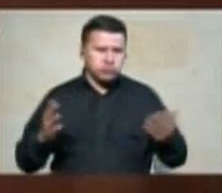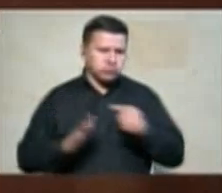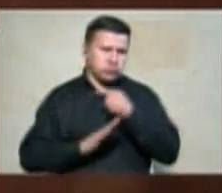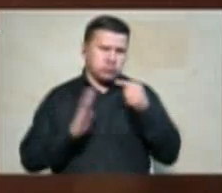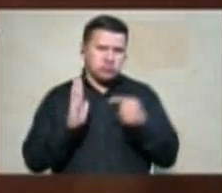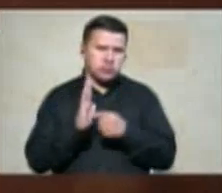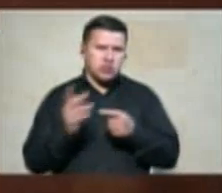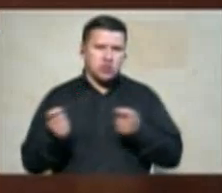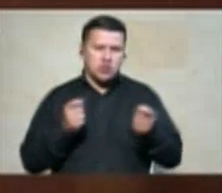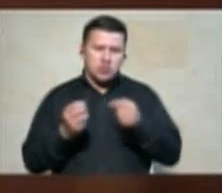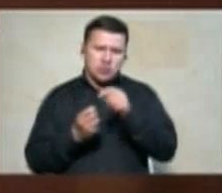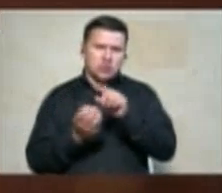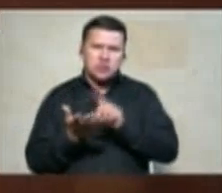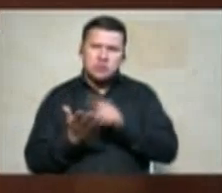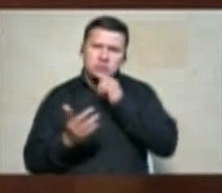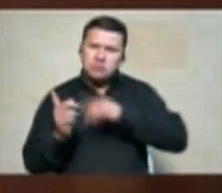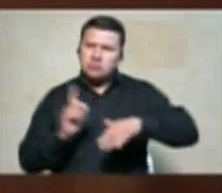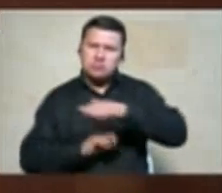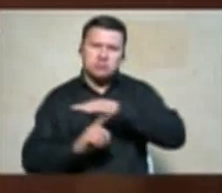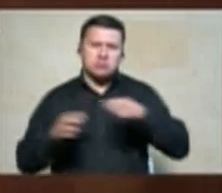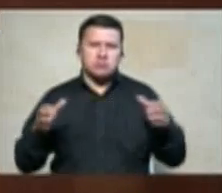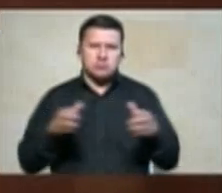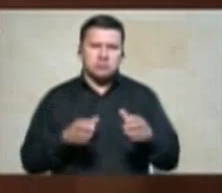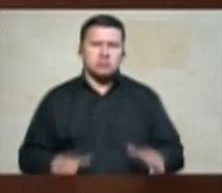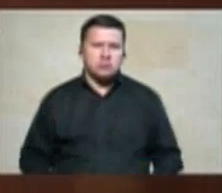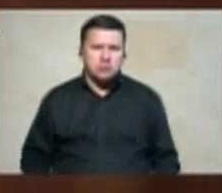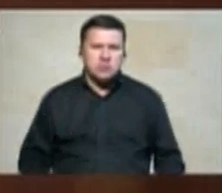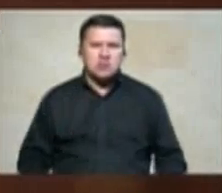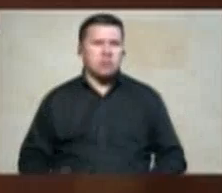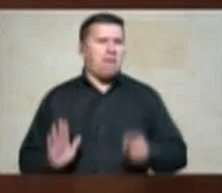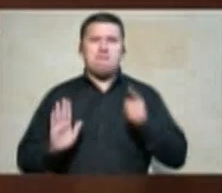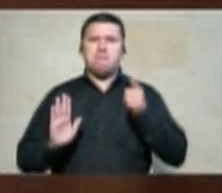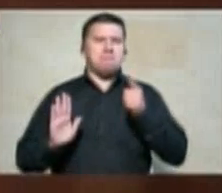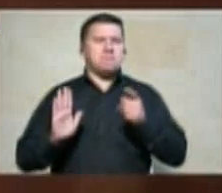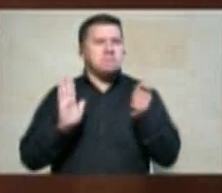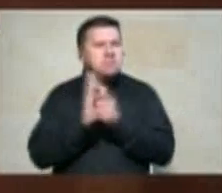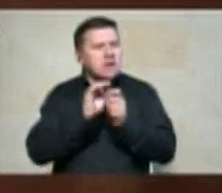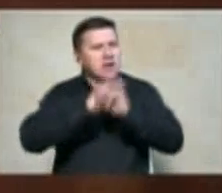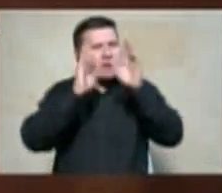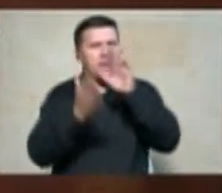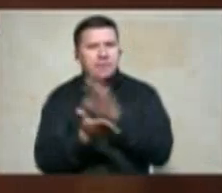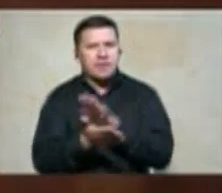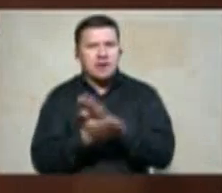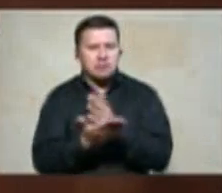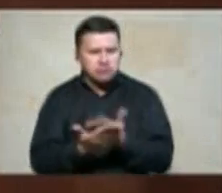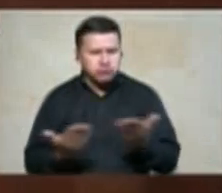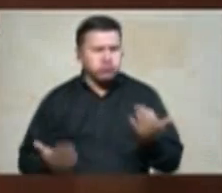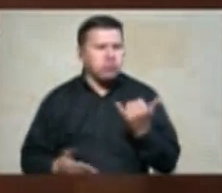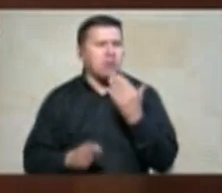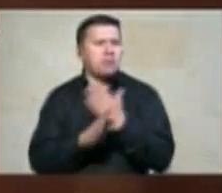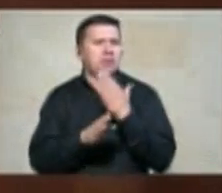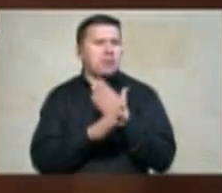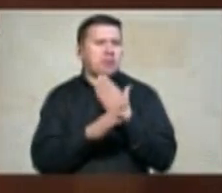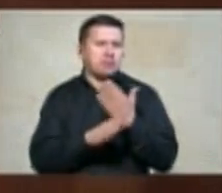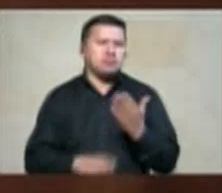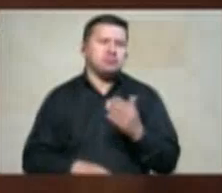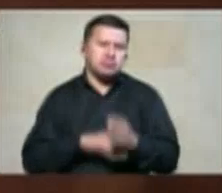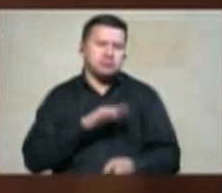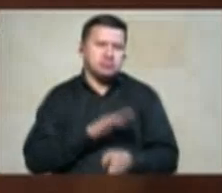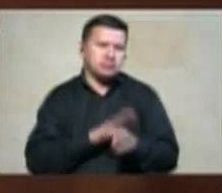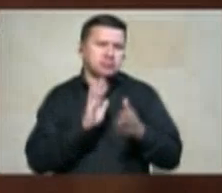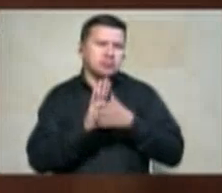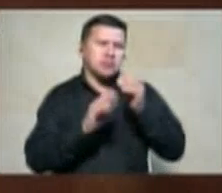todos los elementos de contexto que le permitan de dar su fallo con la tranquilidad de que allí hubo un problema.